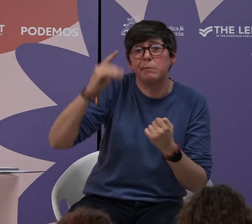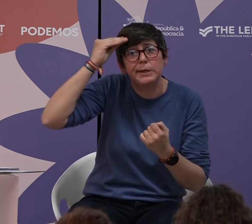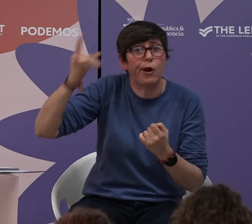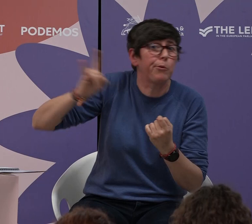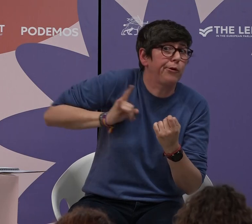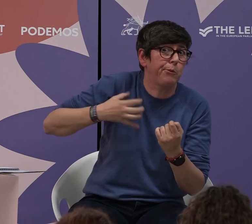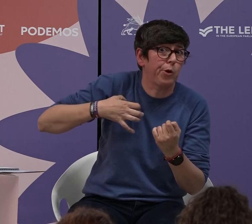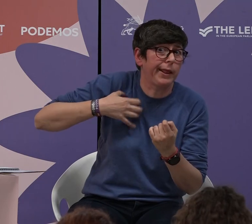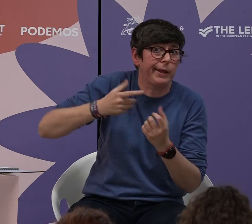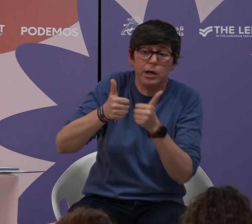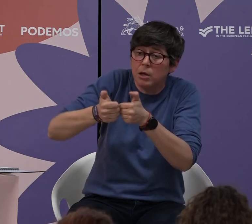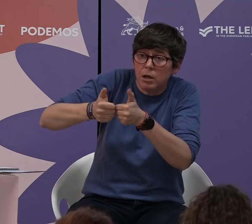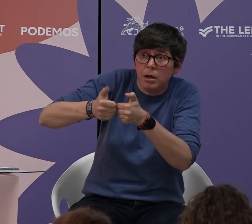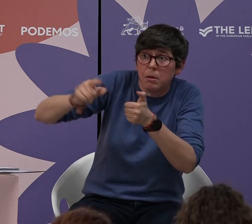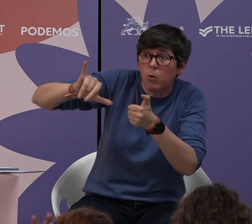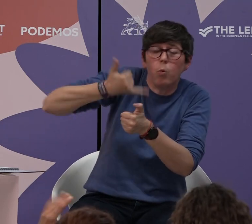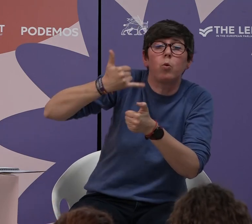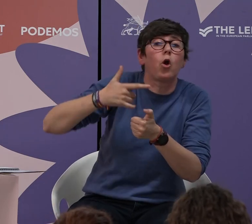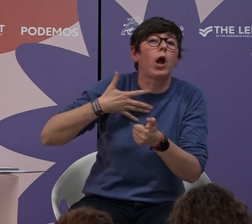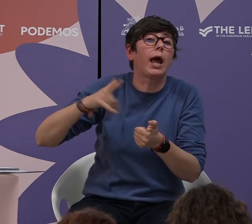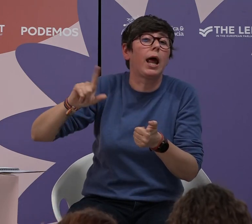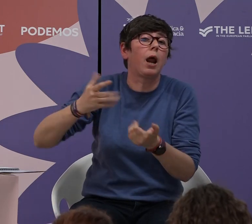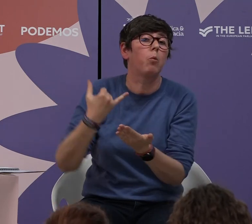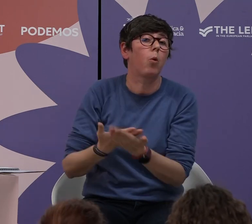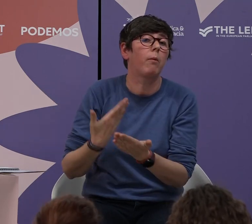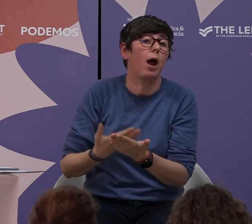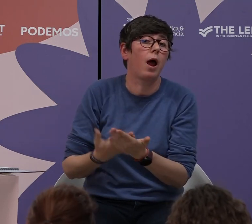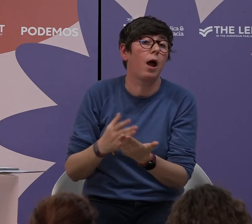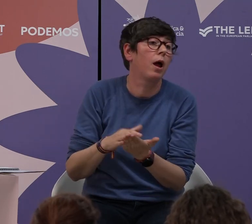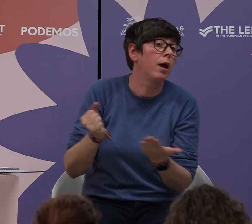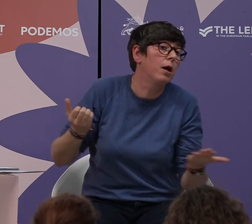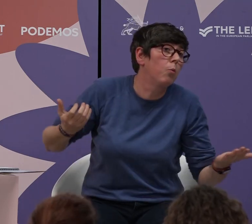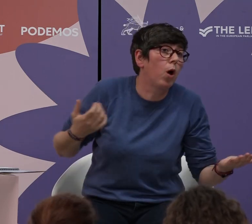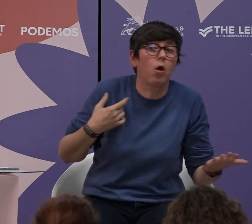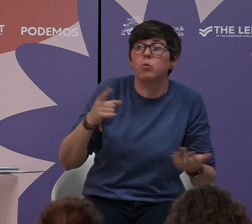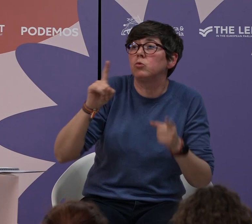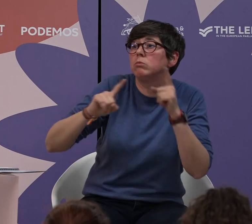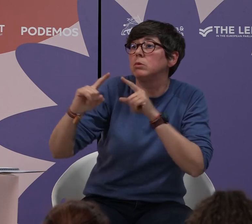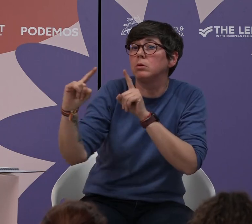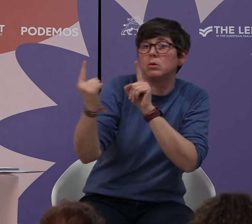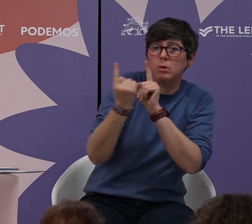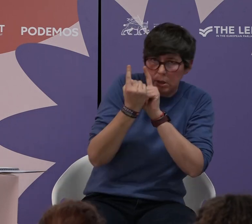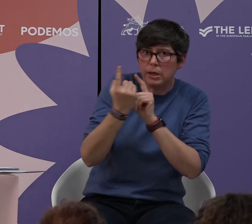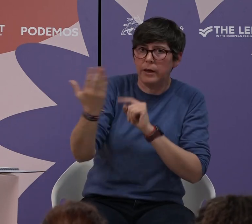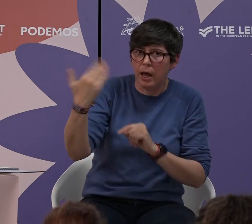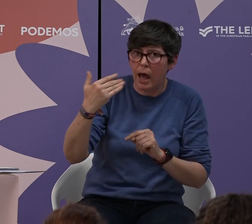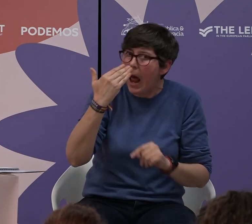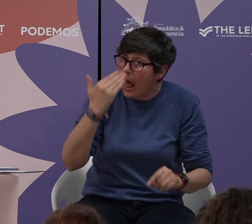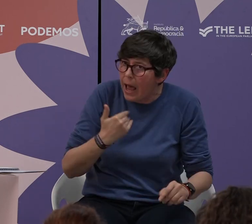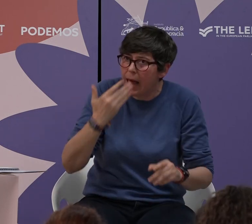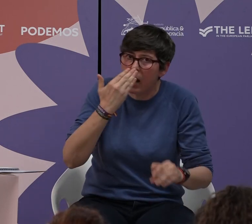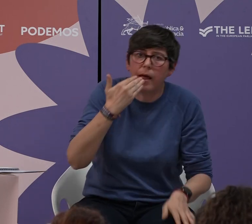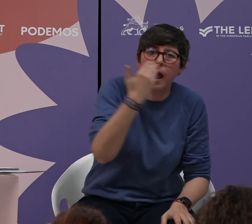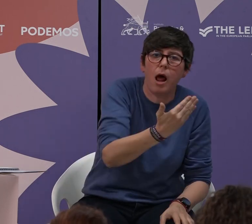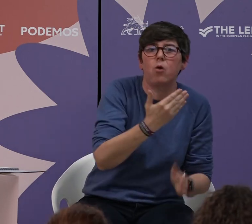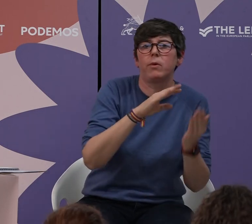llamar por teléfono porque bueno ellos piensa que no me pueden llamar me podían escribir un mensaje de texto Pero bueno no se van a molestar Entonces Bueno a mí no me